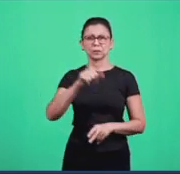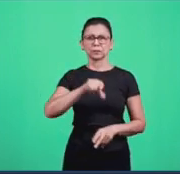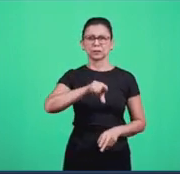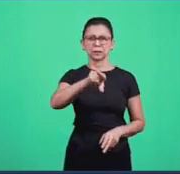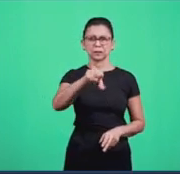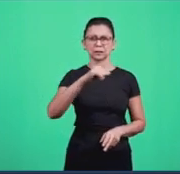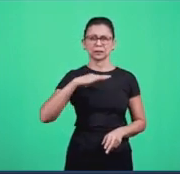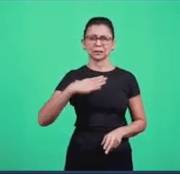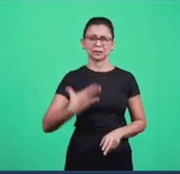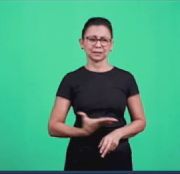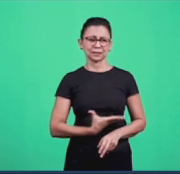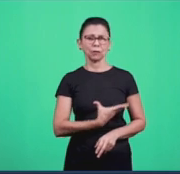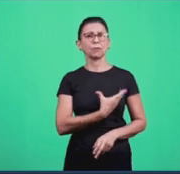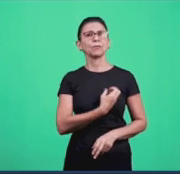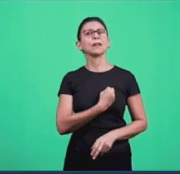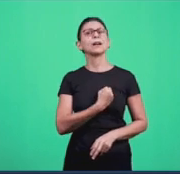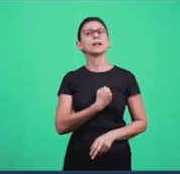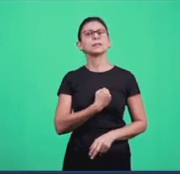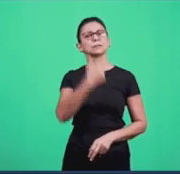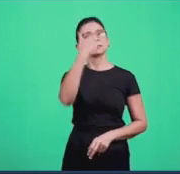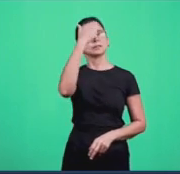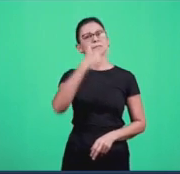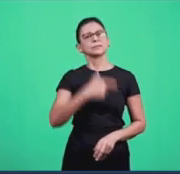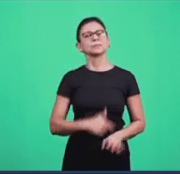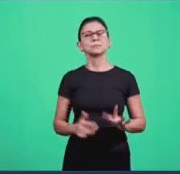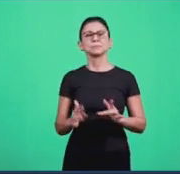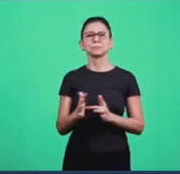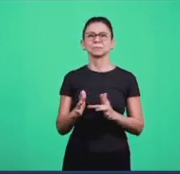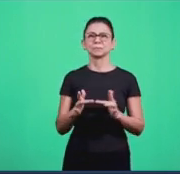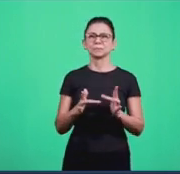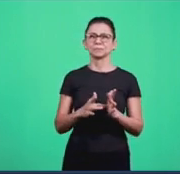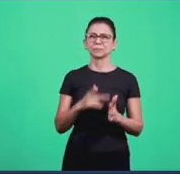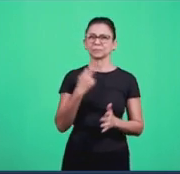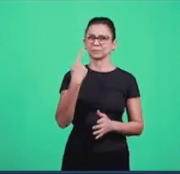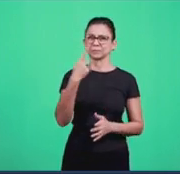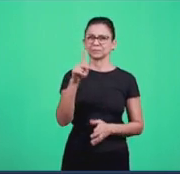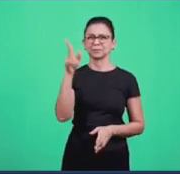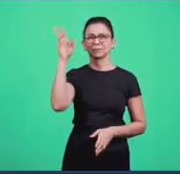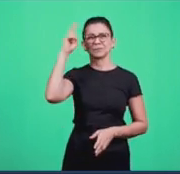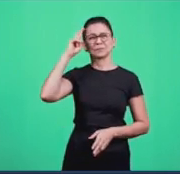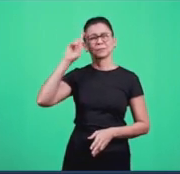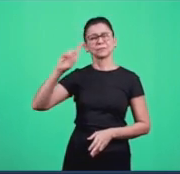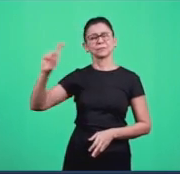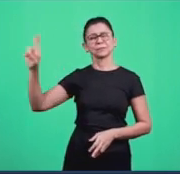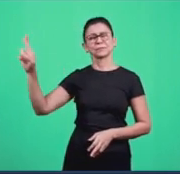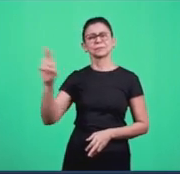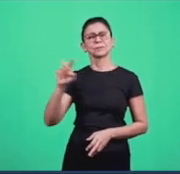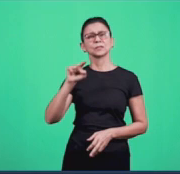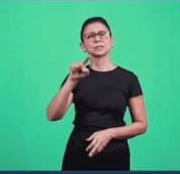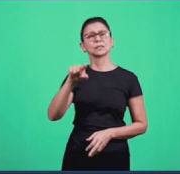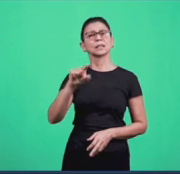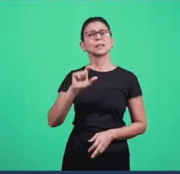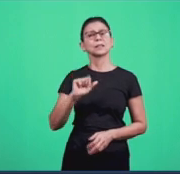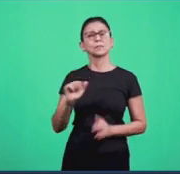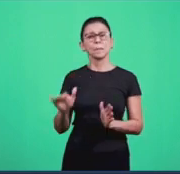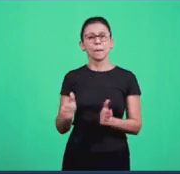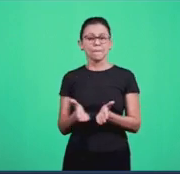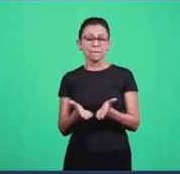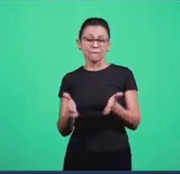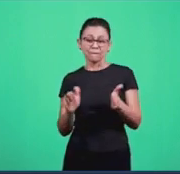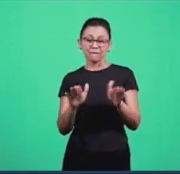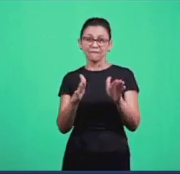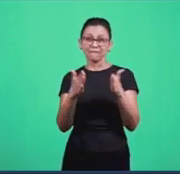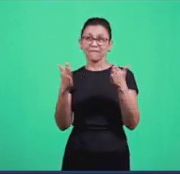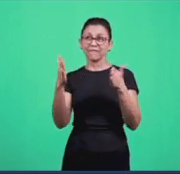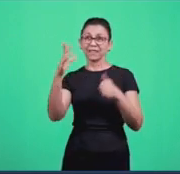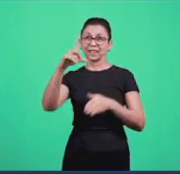Chamei para salvar tua vida. Eu sou Jesus, o teu Senhor. Tu és para mim um